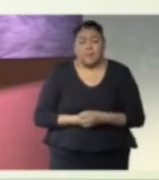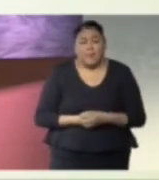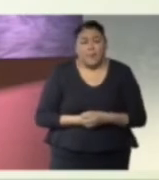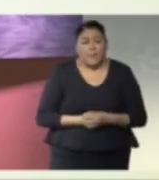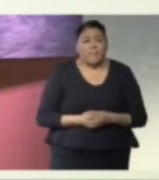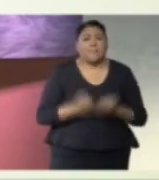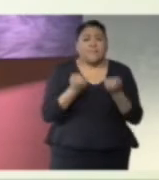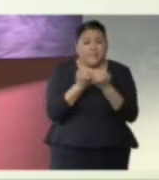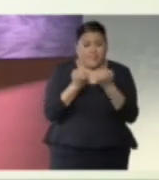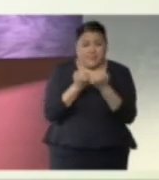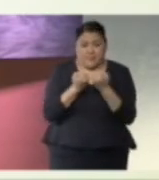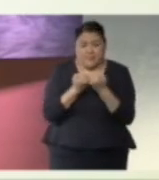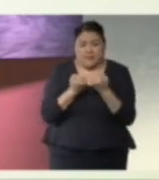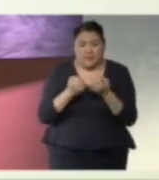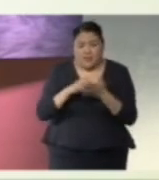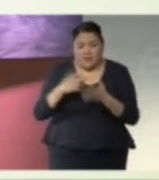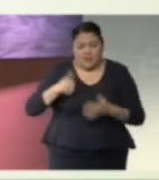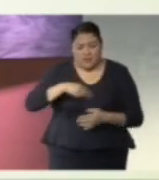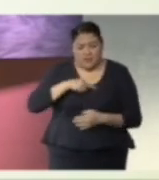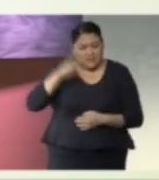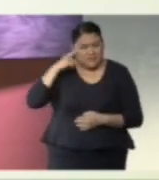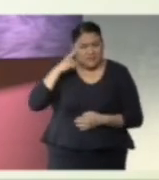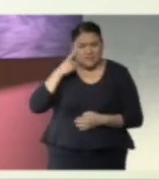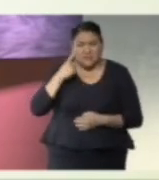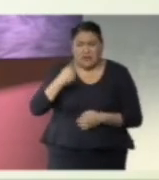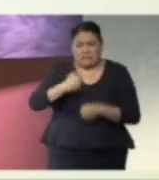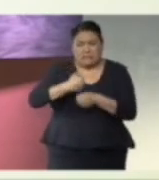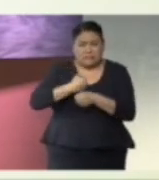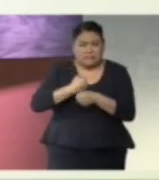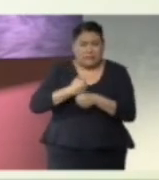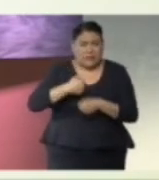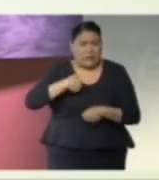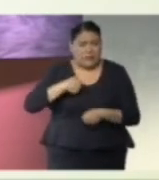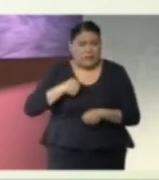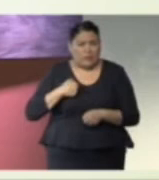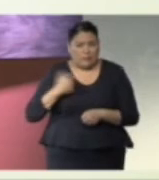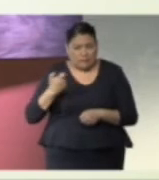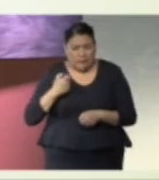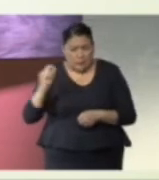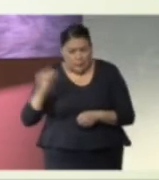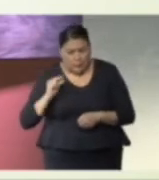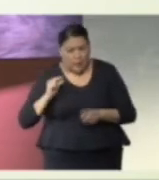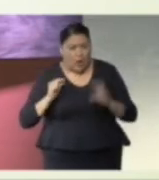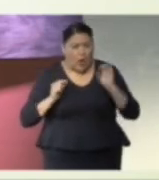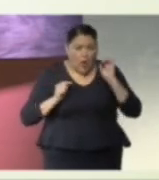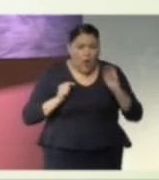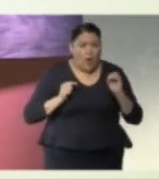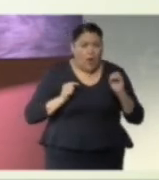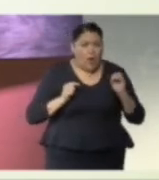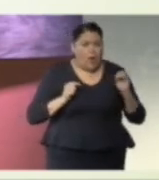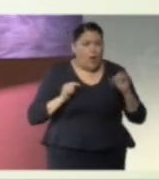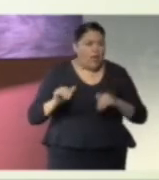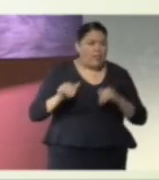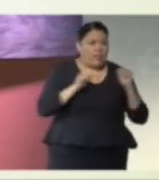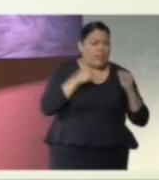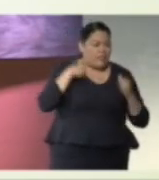la decisión aceptar un maltrato y no quedarte sin trabajo. Es increíble, pues